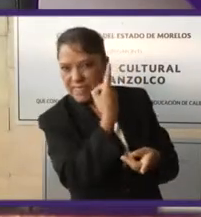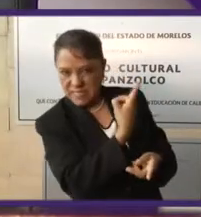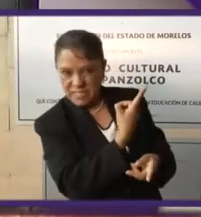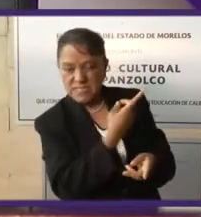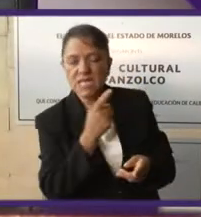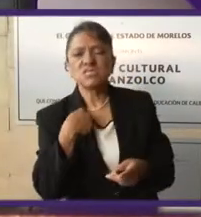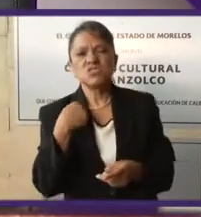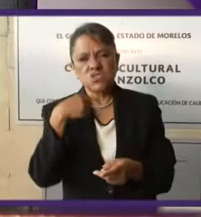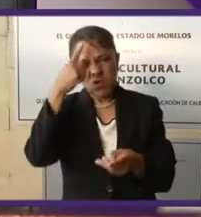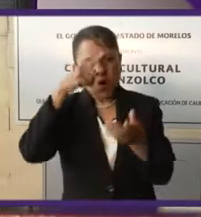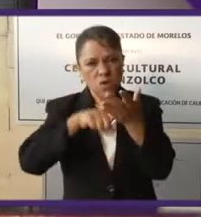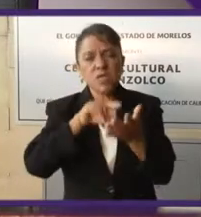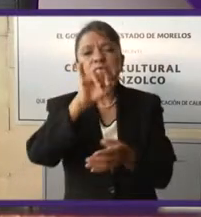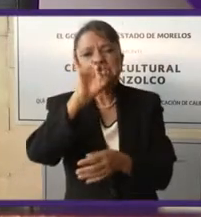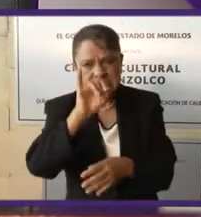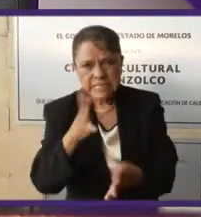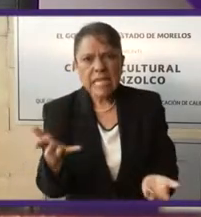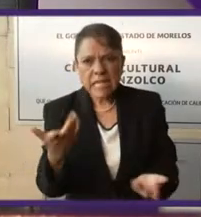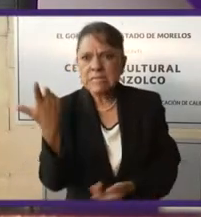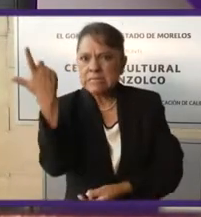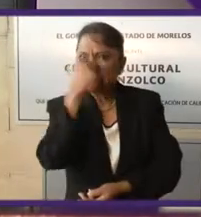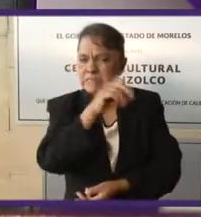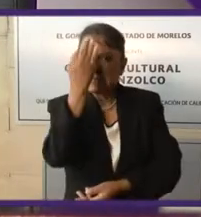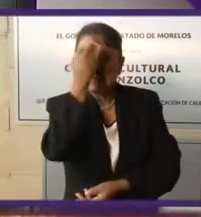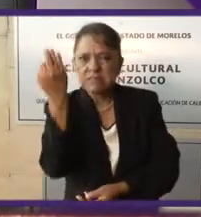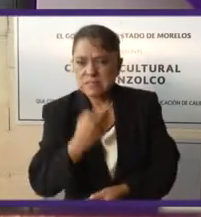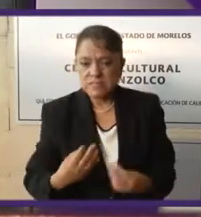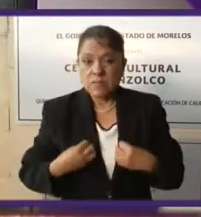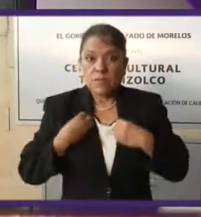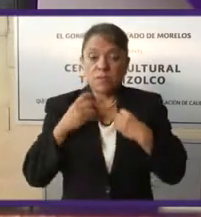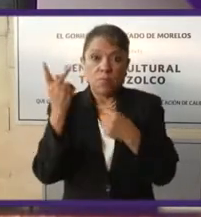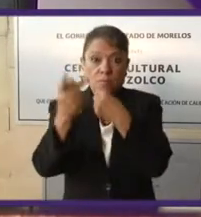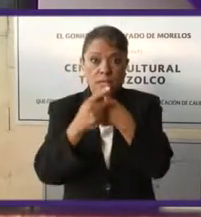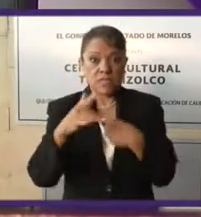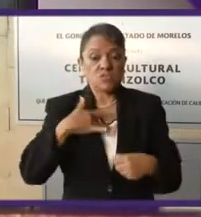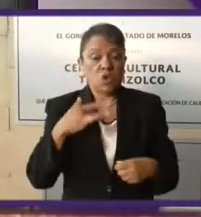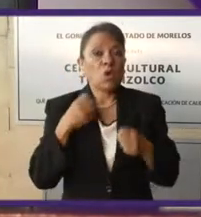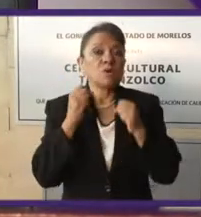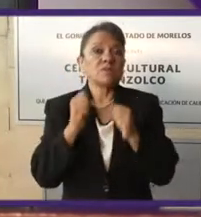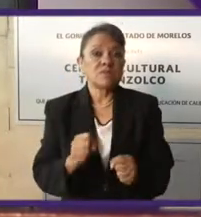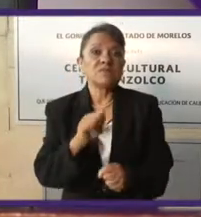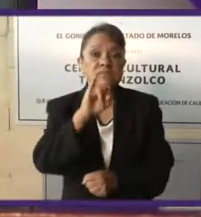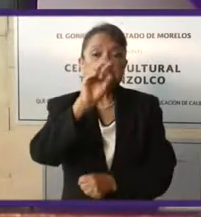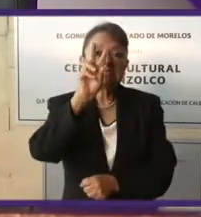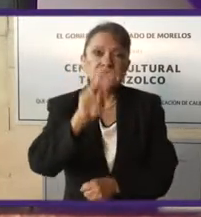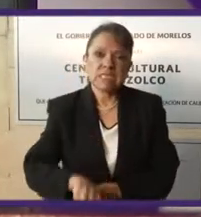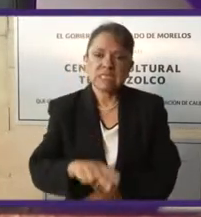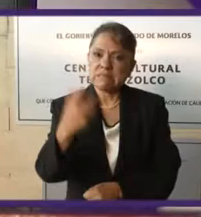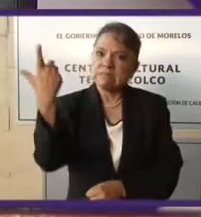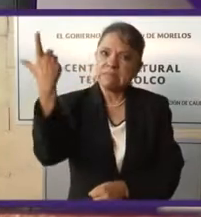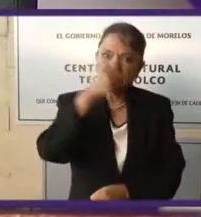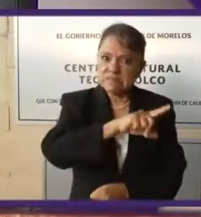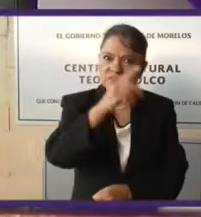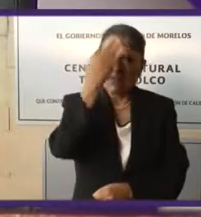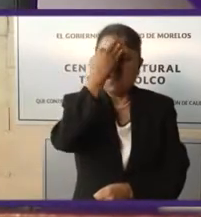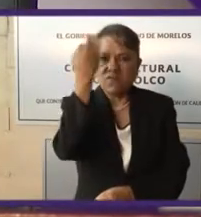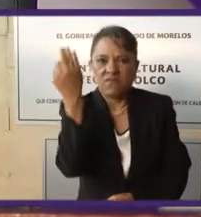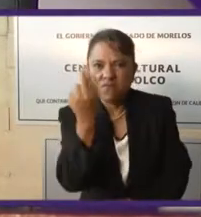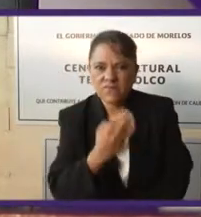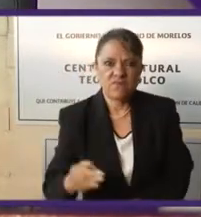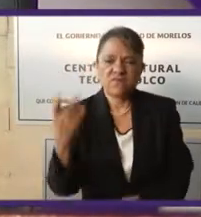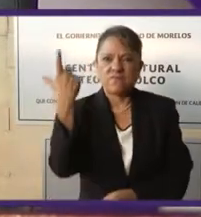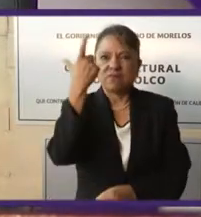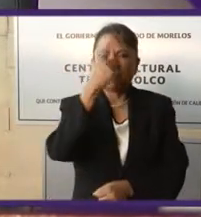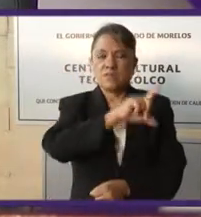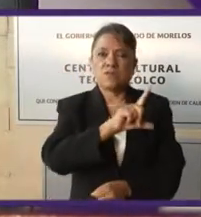Yo creo que sí es de fatalidad lo que estamos viviendo en el país. Yo estoy convencida que sí es fatal lo que escuchamos en las noticias, que